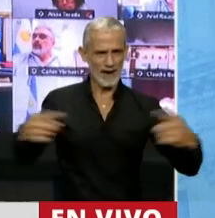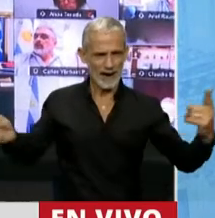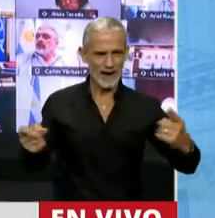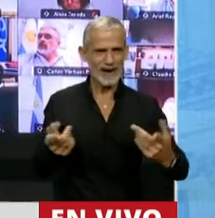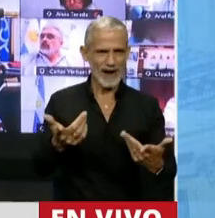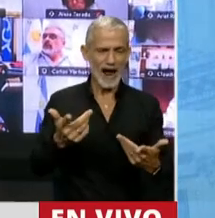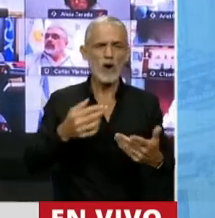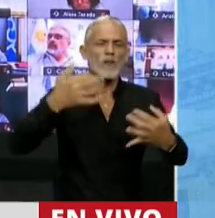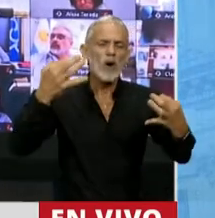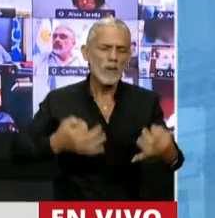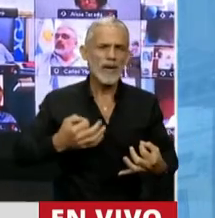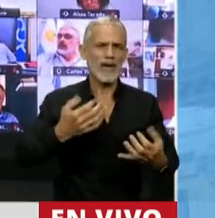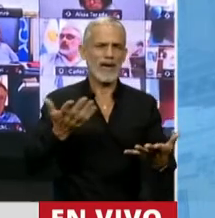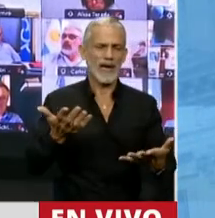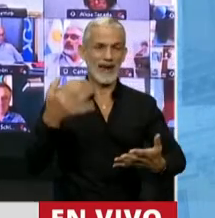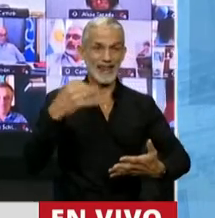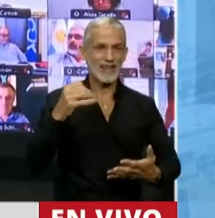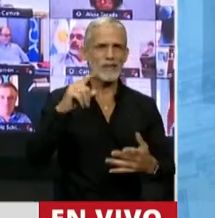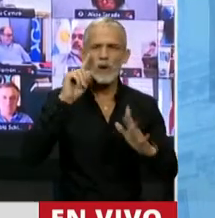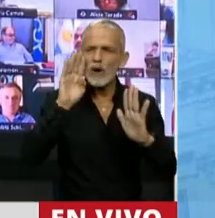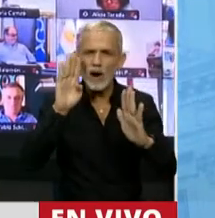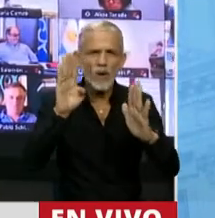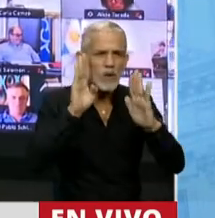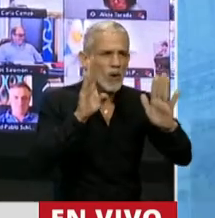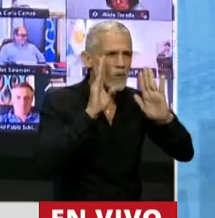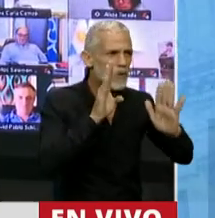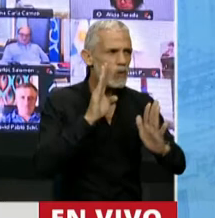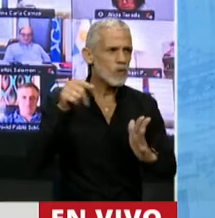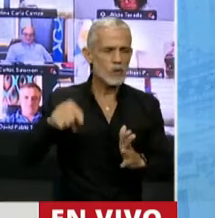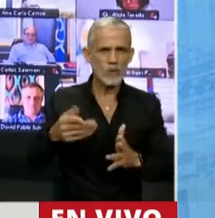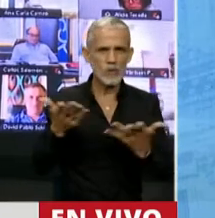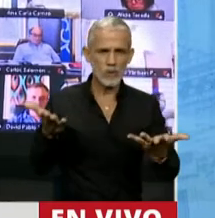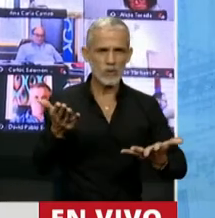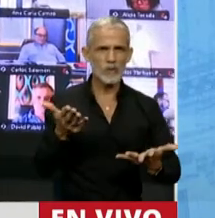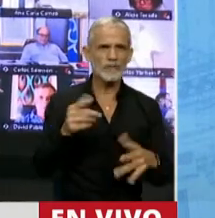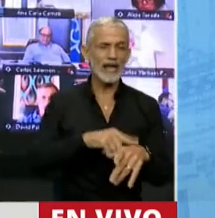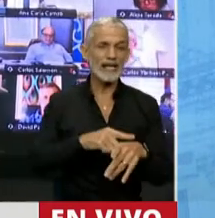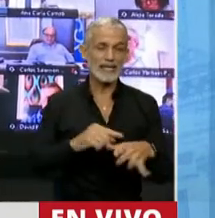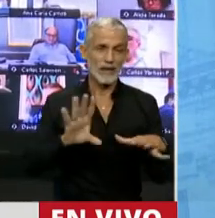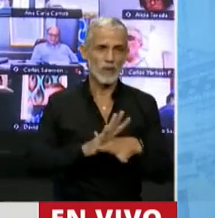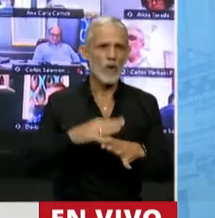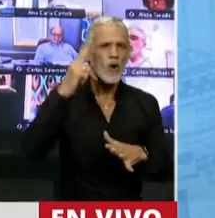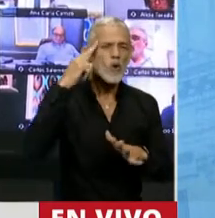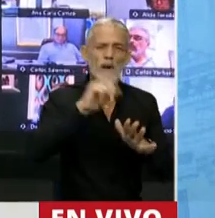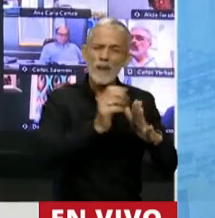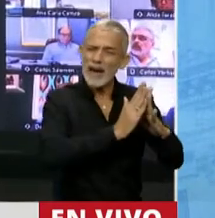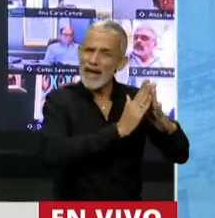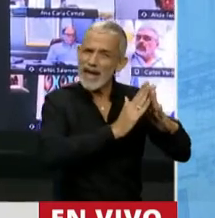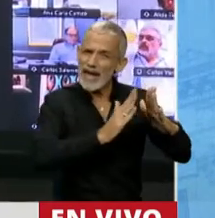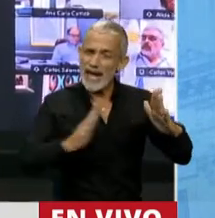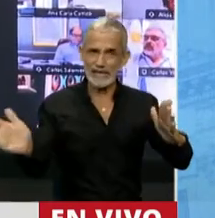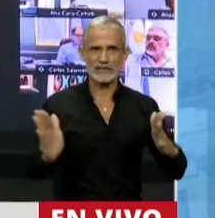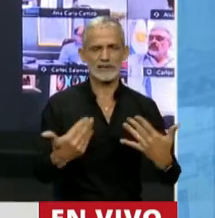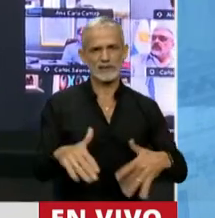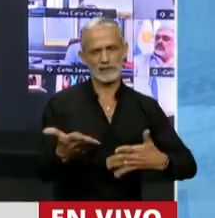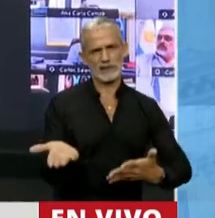dar de forma seria, que tenemos que escucharnos y que tenemos que darnos el tiempo indicado. Tuvieron 9 meses para